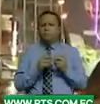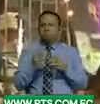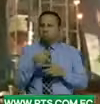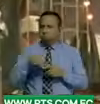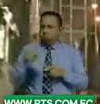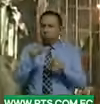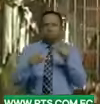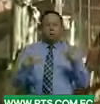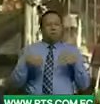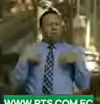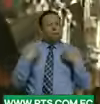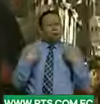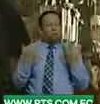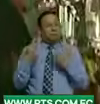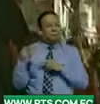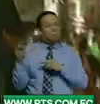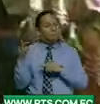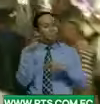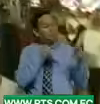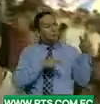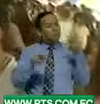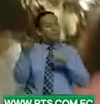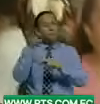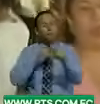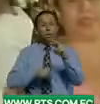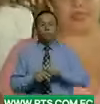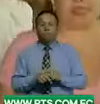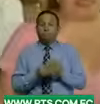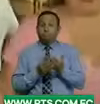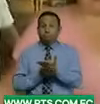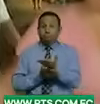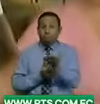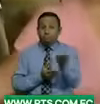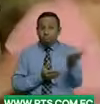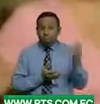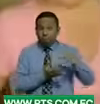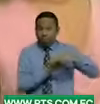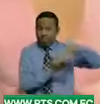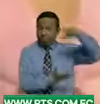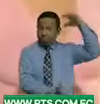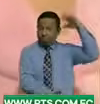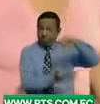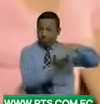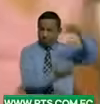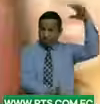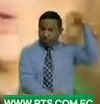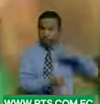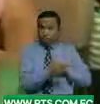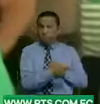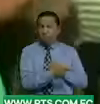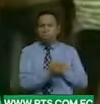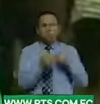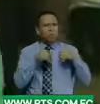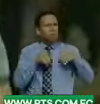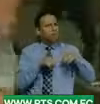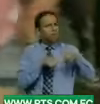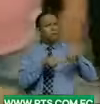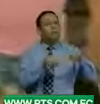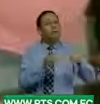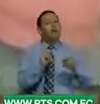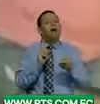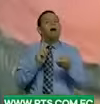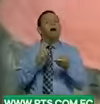está visualizando los monigotes. Estos monigotes van a estar disponibles para la visualización del